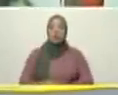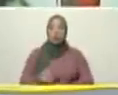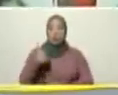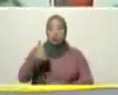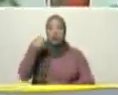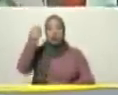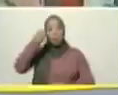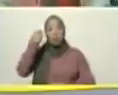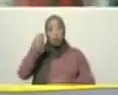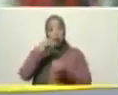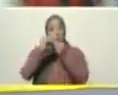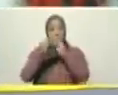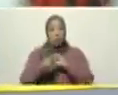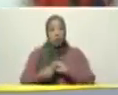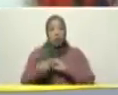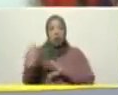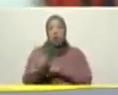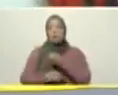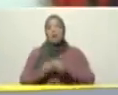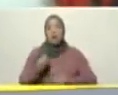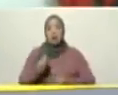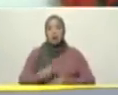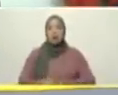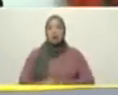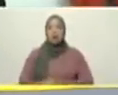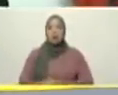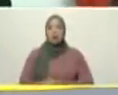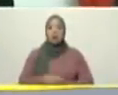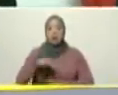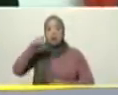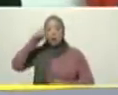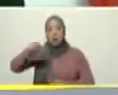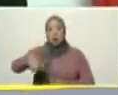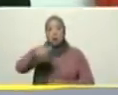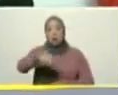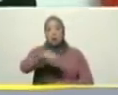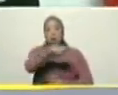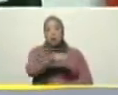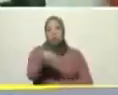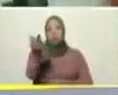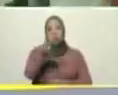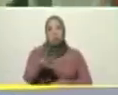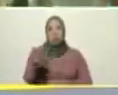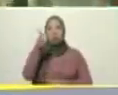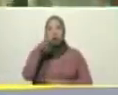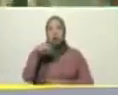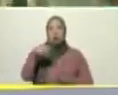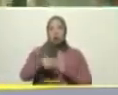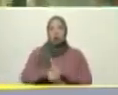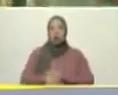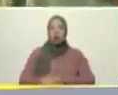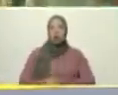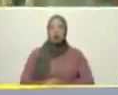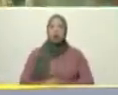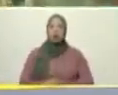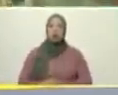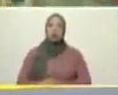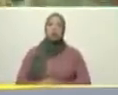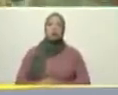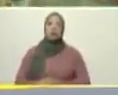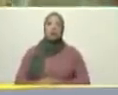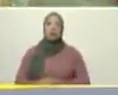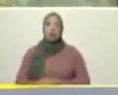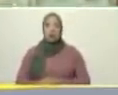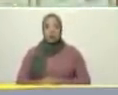bien organizada, bien armada, con el pueblo organizado en la Milicia Nacional Bolivariana. Así que estuvimos ayer,